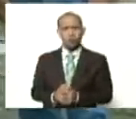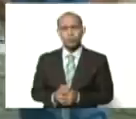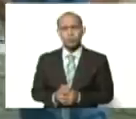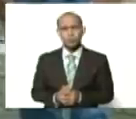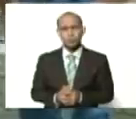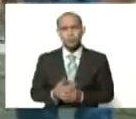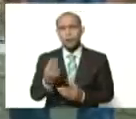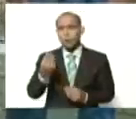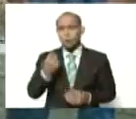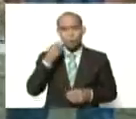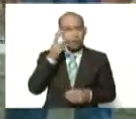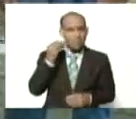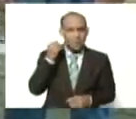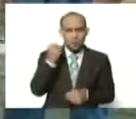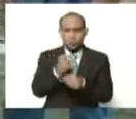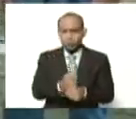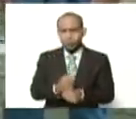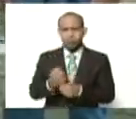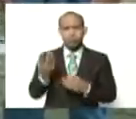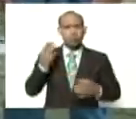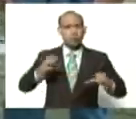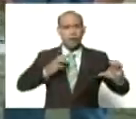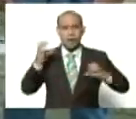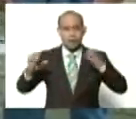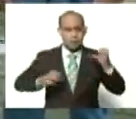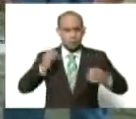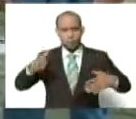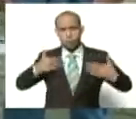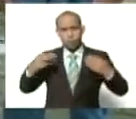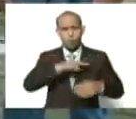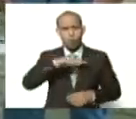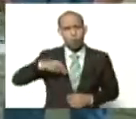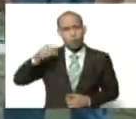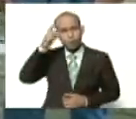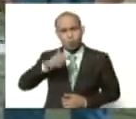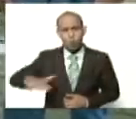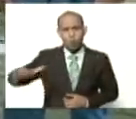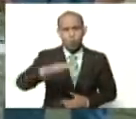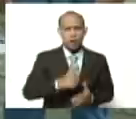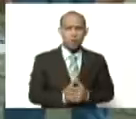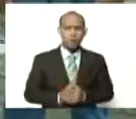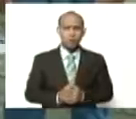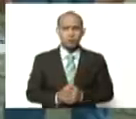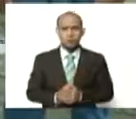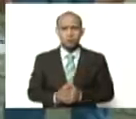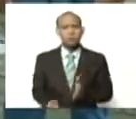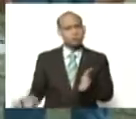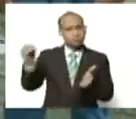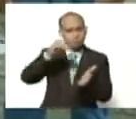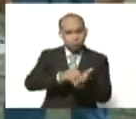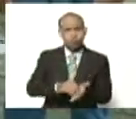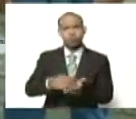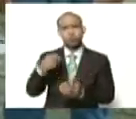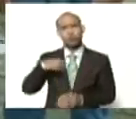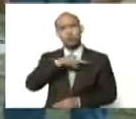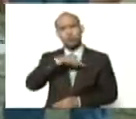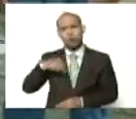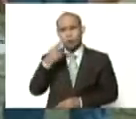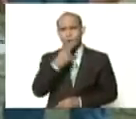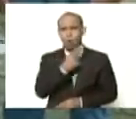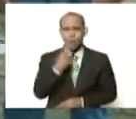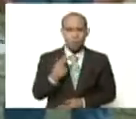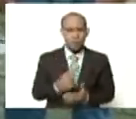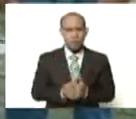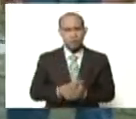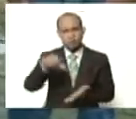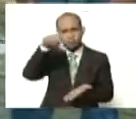mucha expectativa, mucha esperanza, mucha alegría de parte de nuestro pueblo y bueno, toca ratificarle nuestro compromiso y bueno, desde aquí,